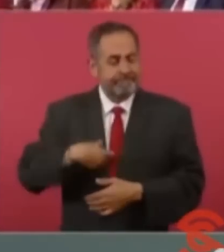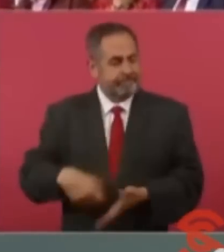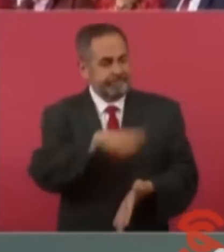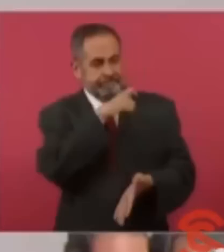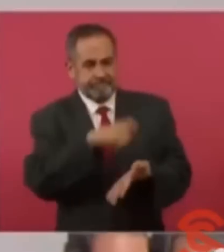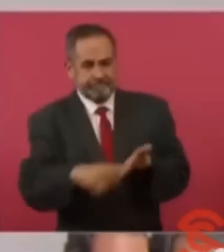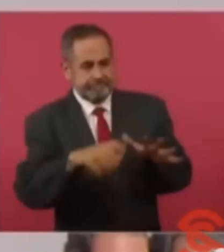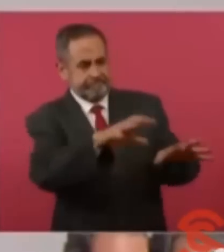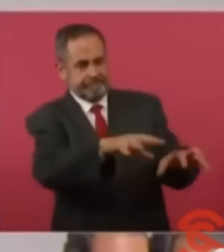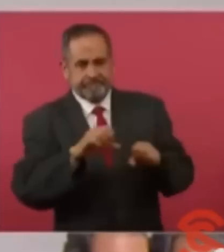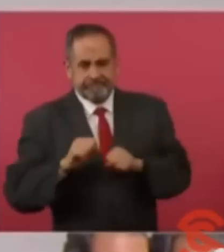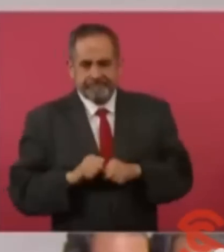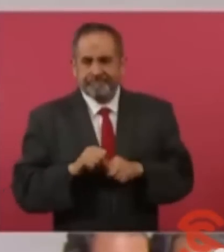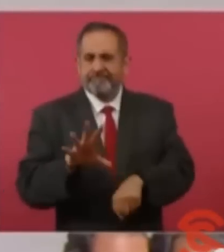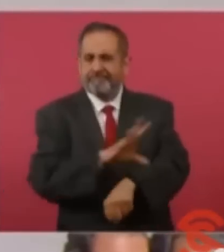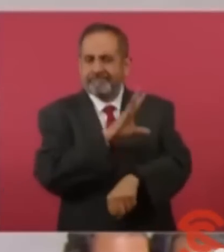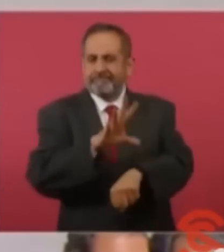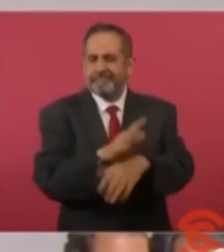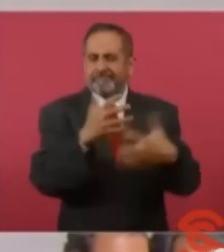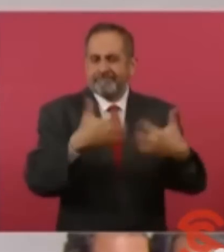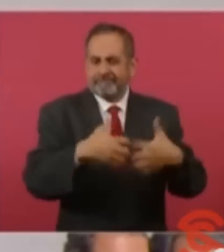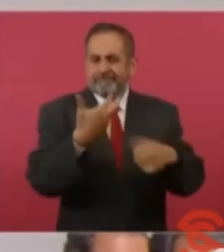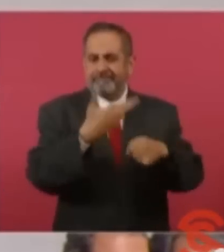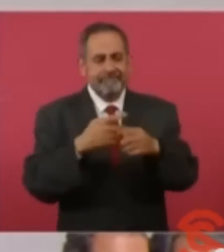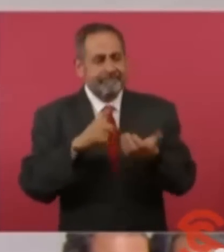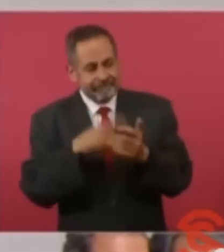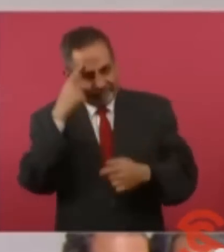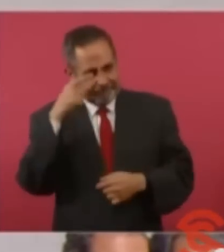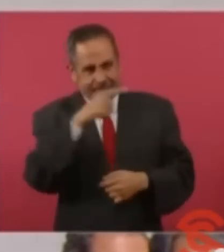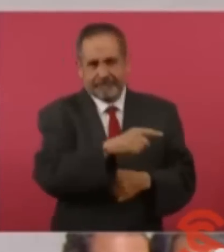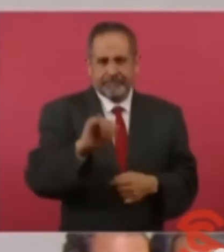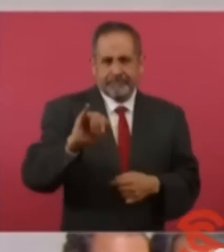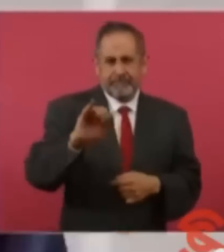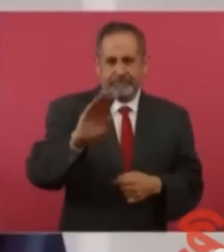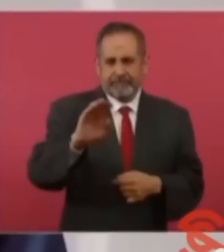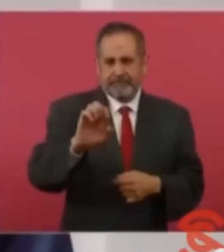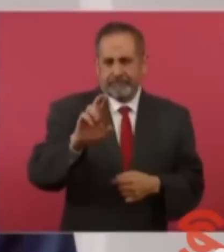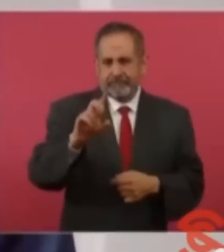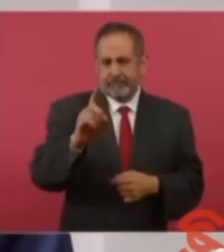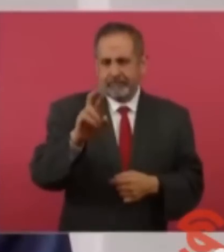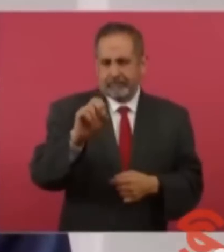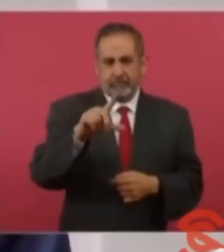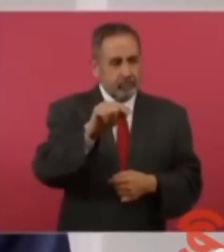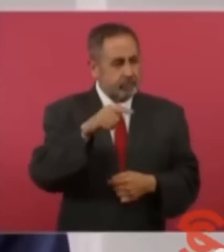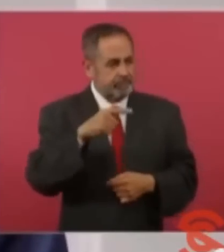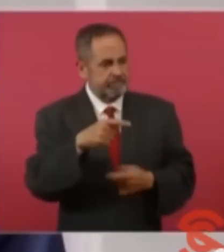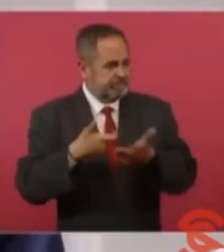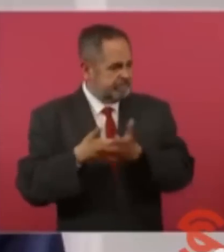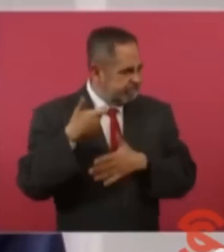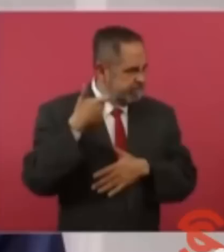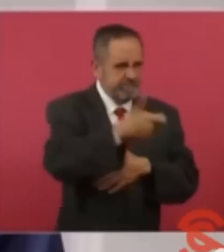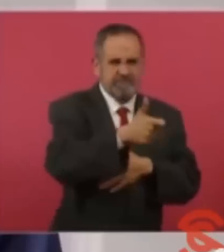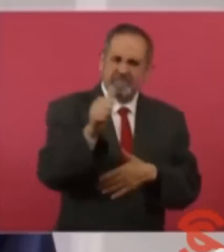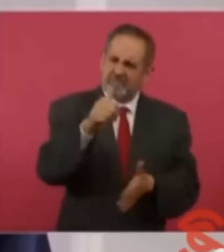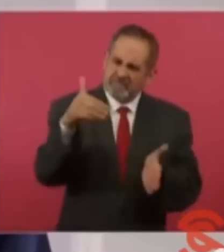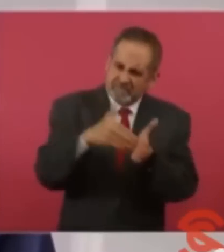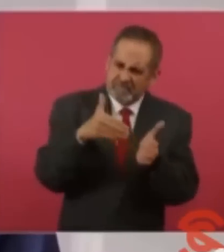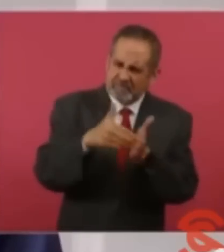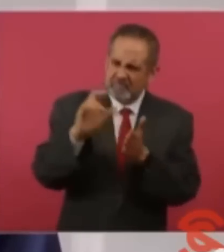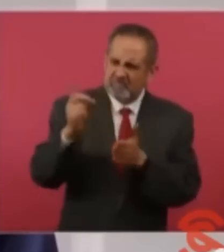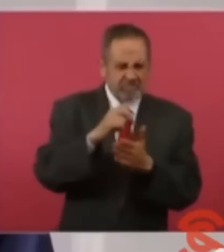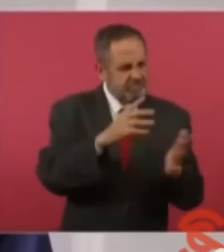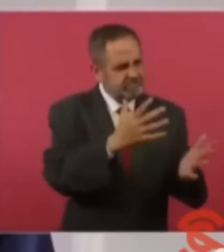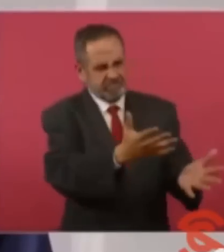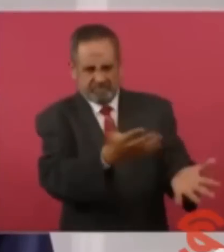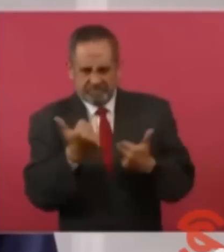plantas de generación de energía eléctrica a la empresa española Iberdrola en $6.000 millones, con lo cual